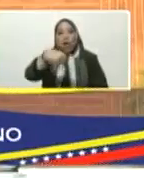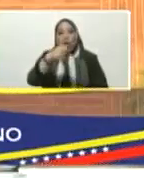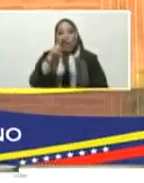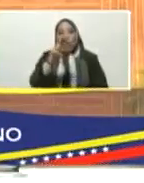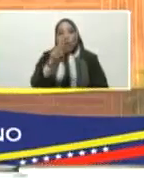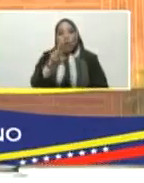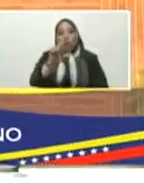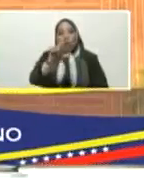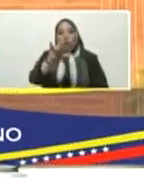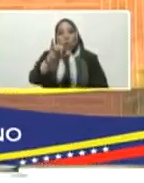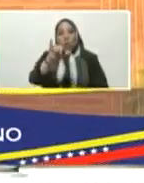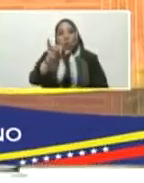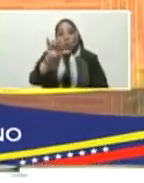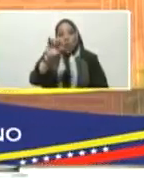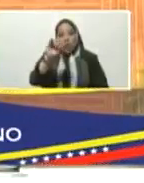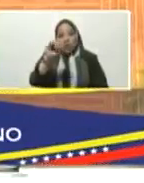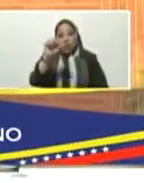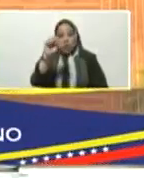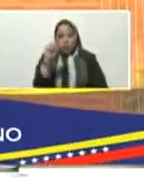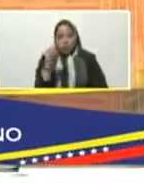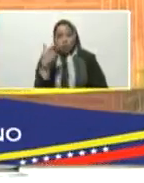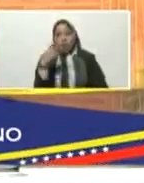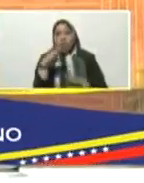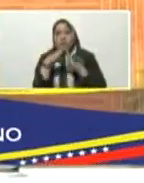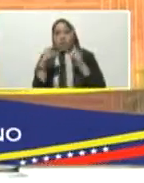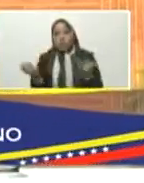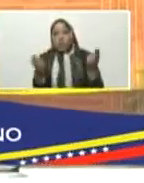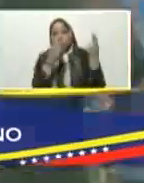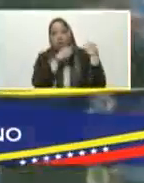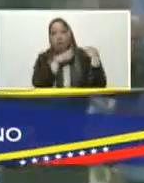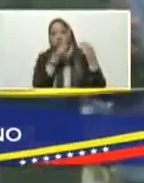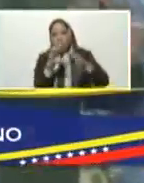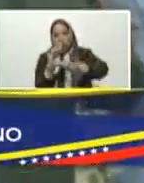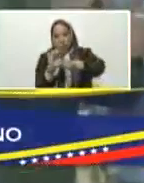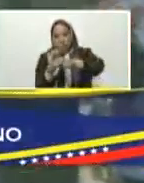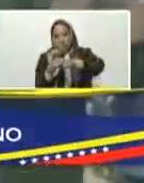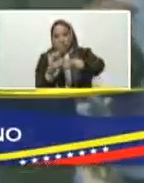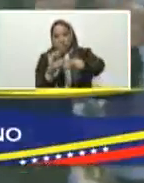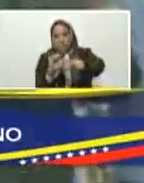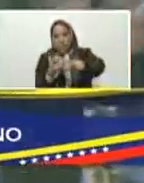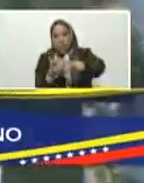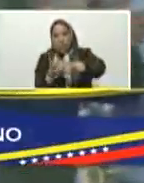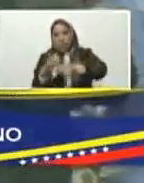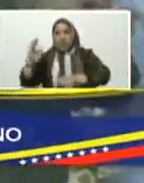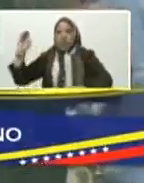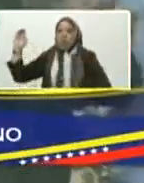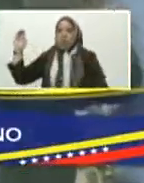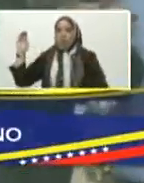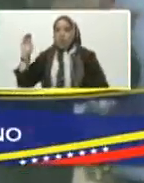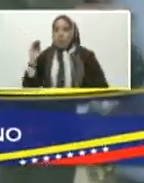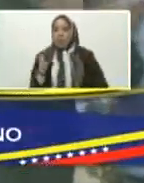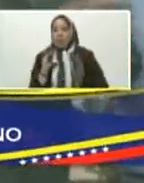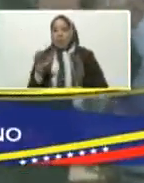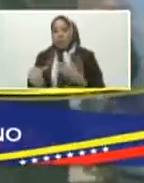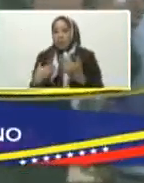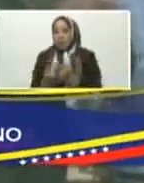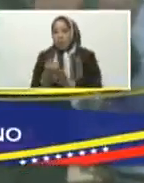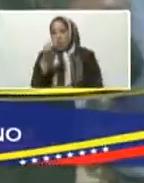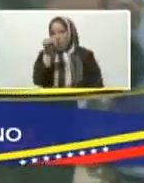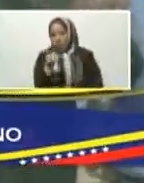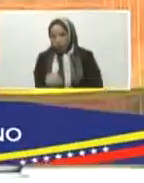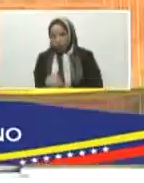de la misión cubana en Venezuela durante todos estos años. Desde el día que llegó hasta el día de